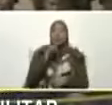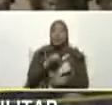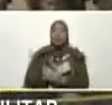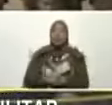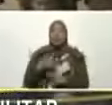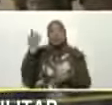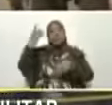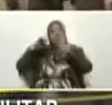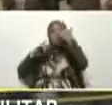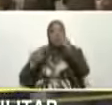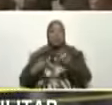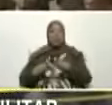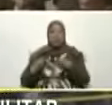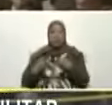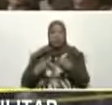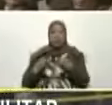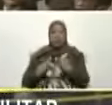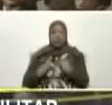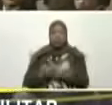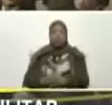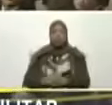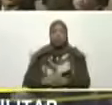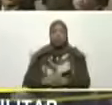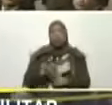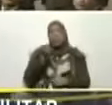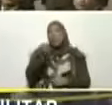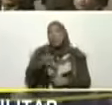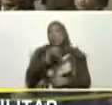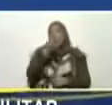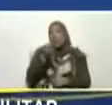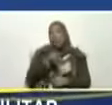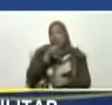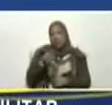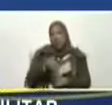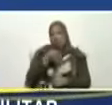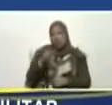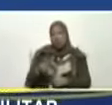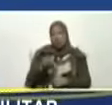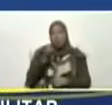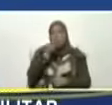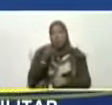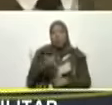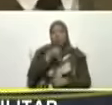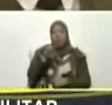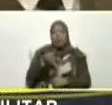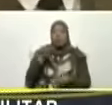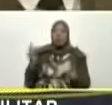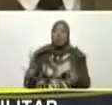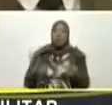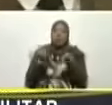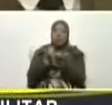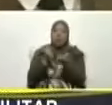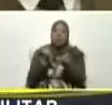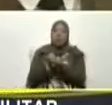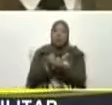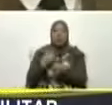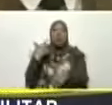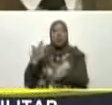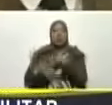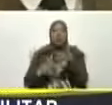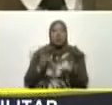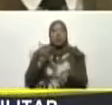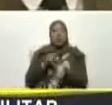Chávez vive. La patria sigue. Buenas tardes, mi comandante jefe. Buenas tardes. Permiso para recibir la